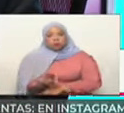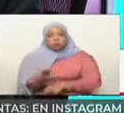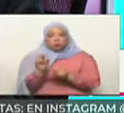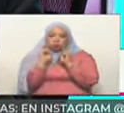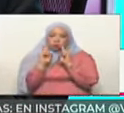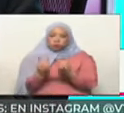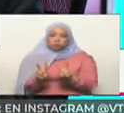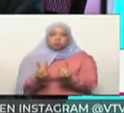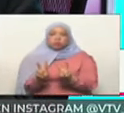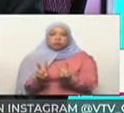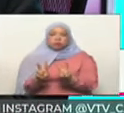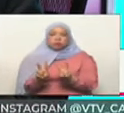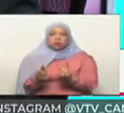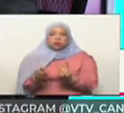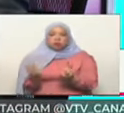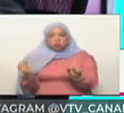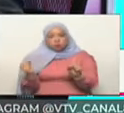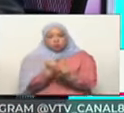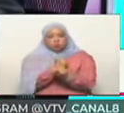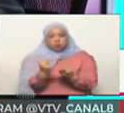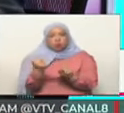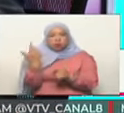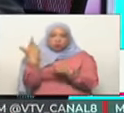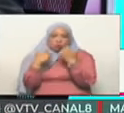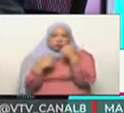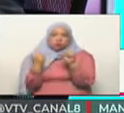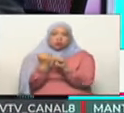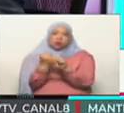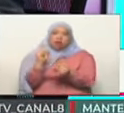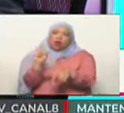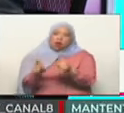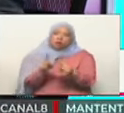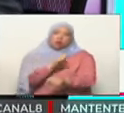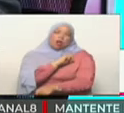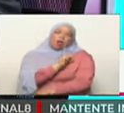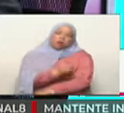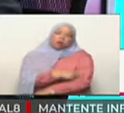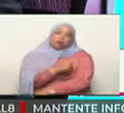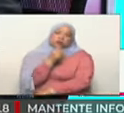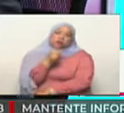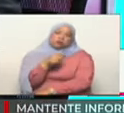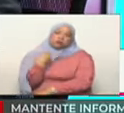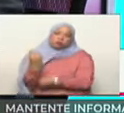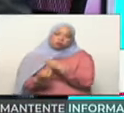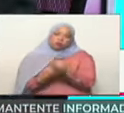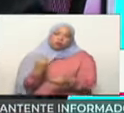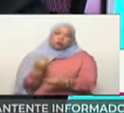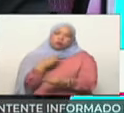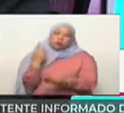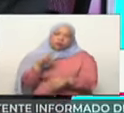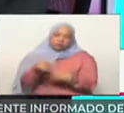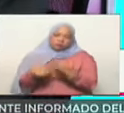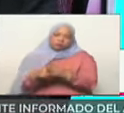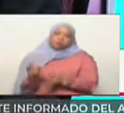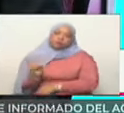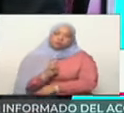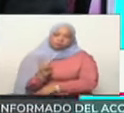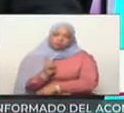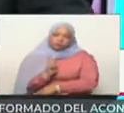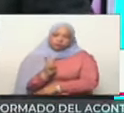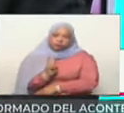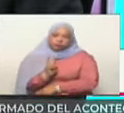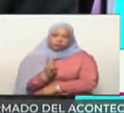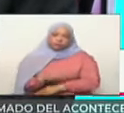dice, vale la pena luchar, porque si esa gente llegara al poder algún día, destruiría las bases de nuestro país. Sin